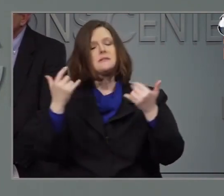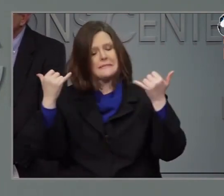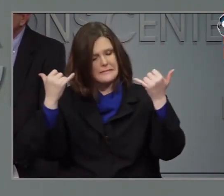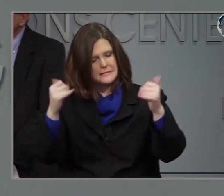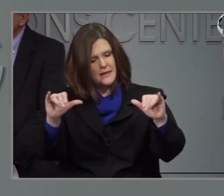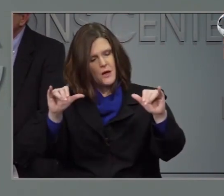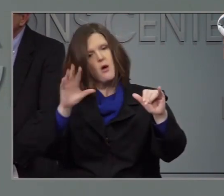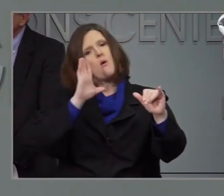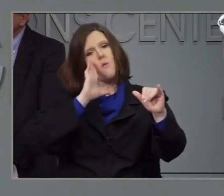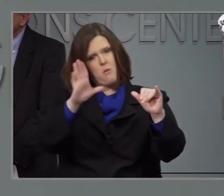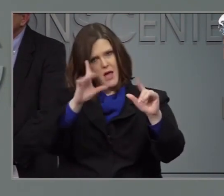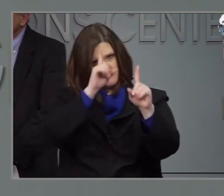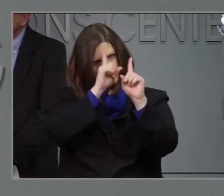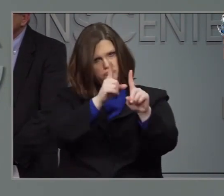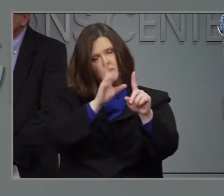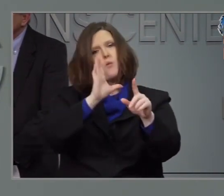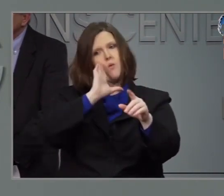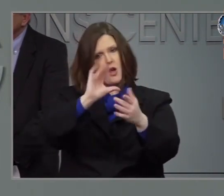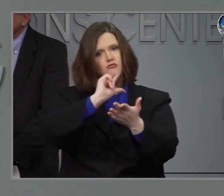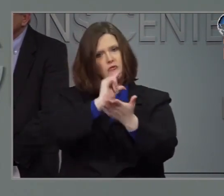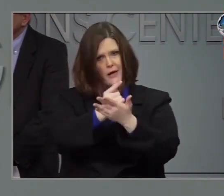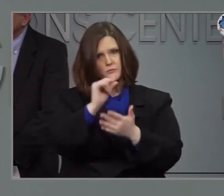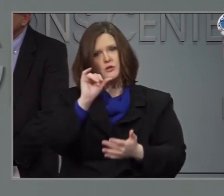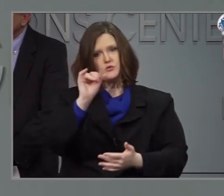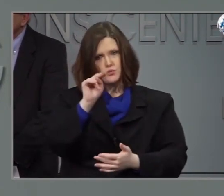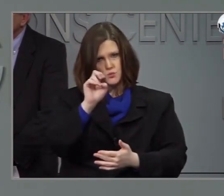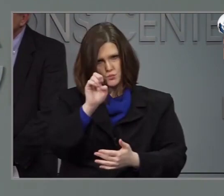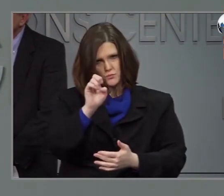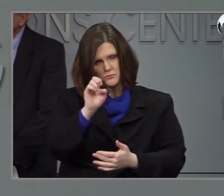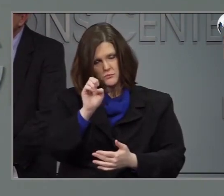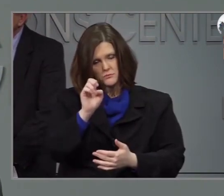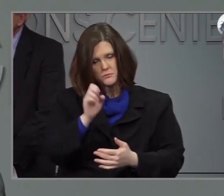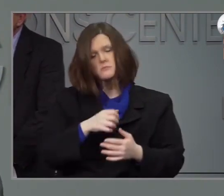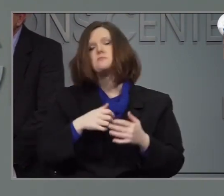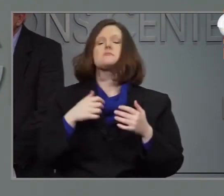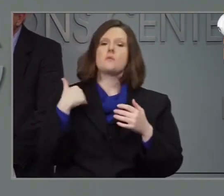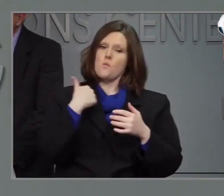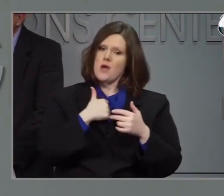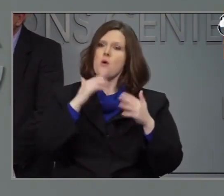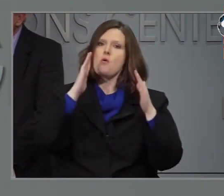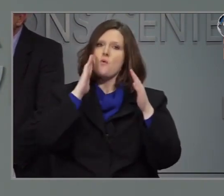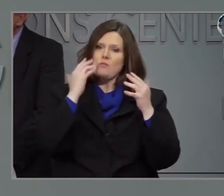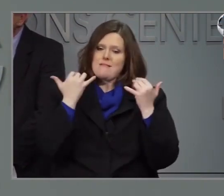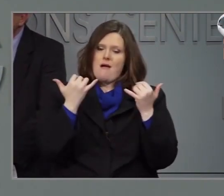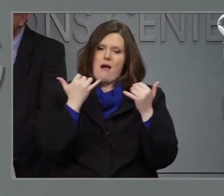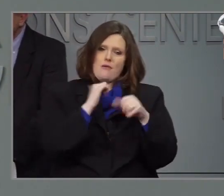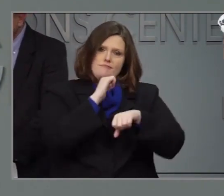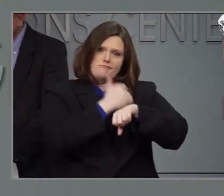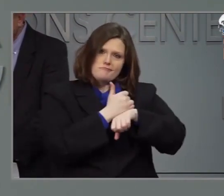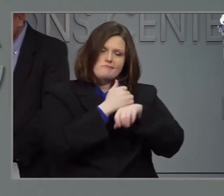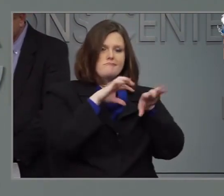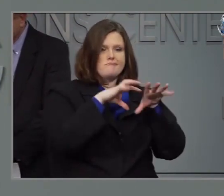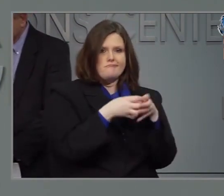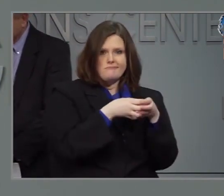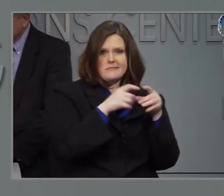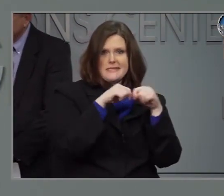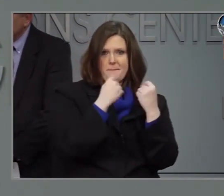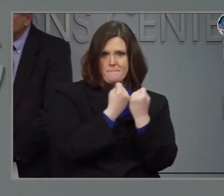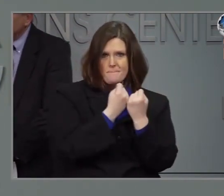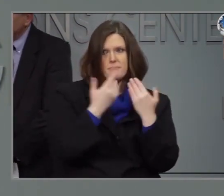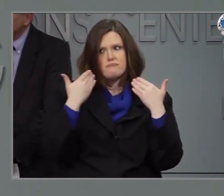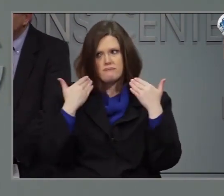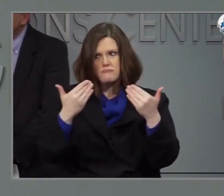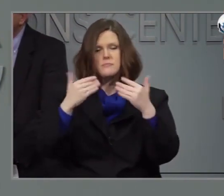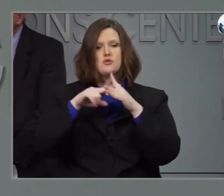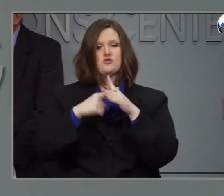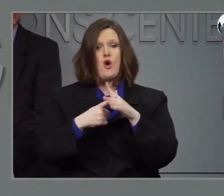2020 en julio aún van a continuar graduándose en junio ahora haremos que estos equipos sean